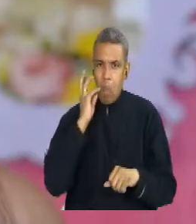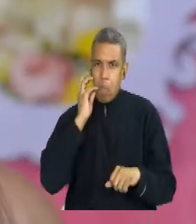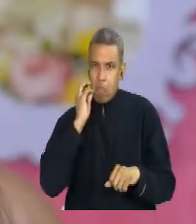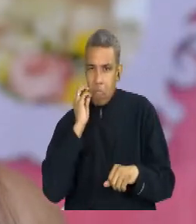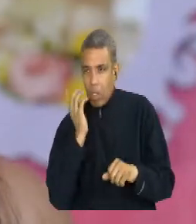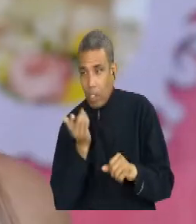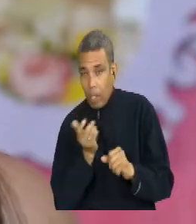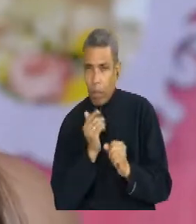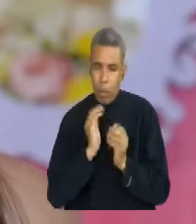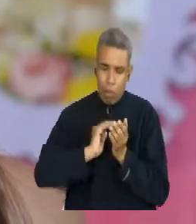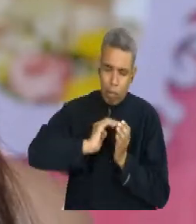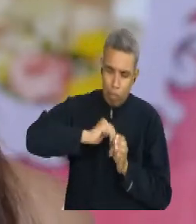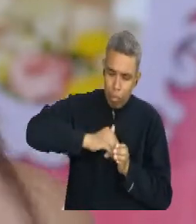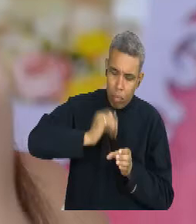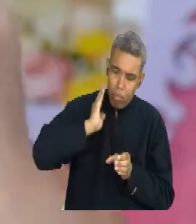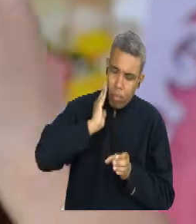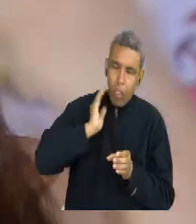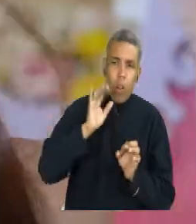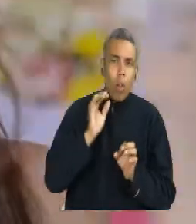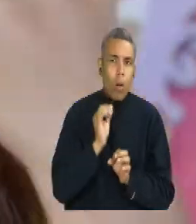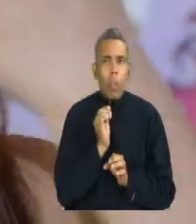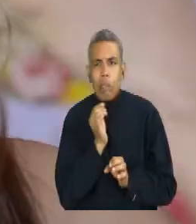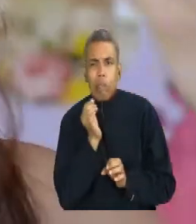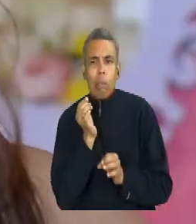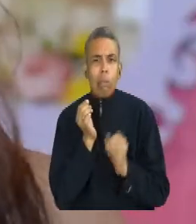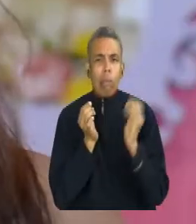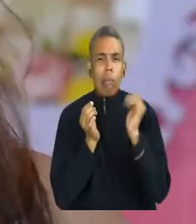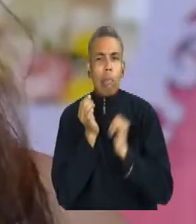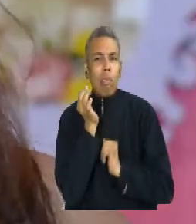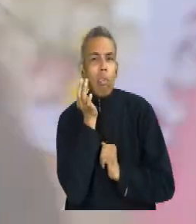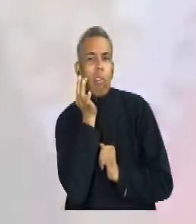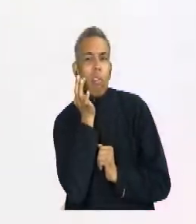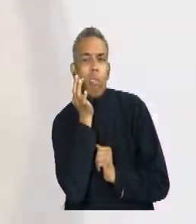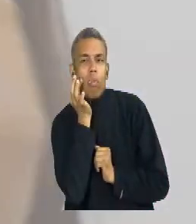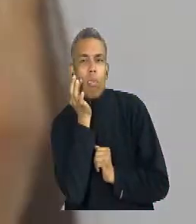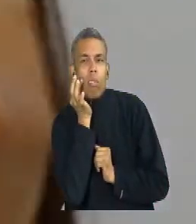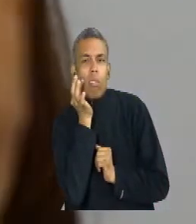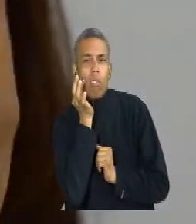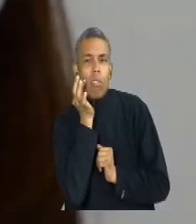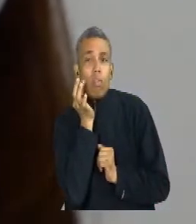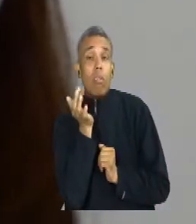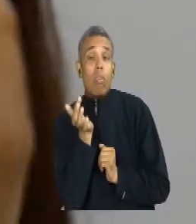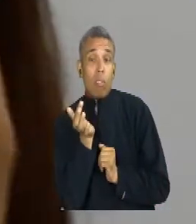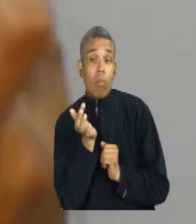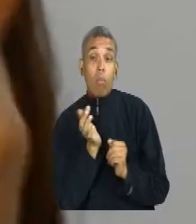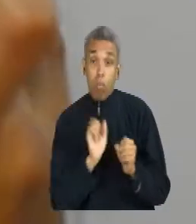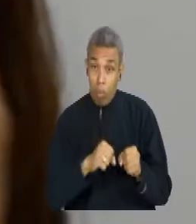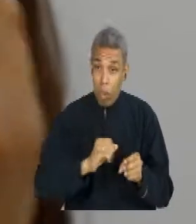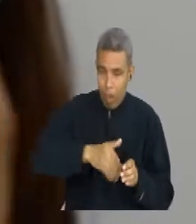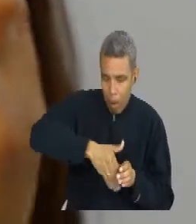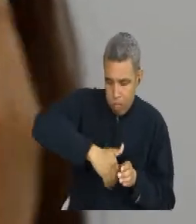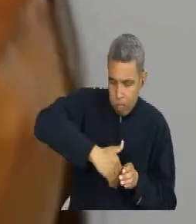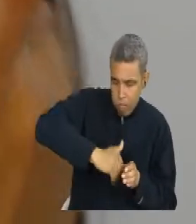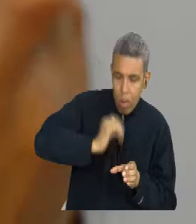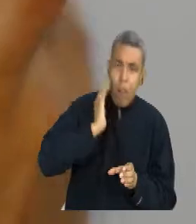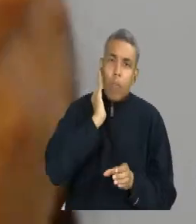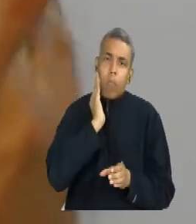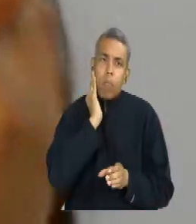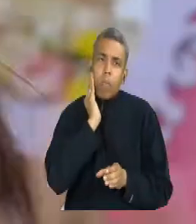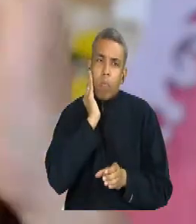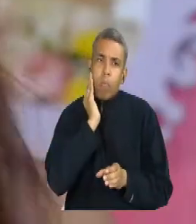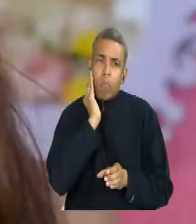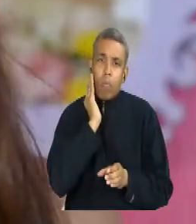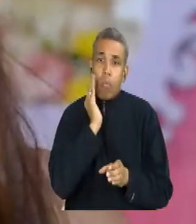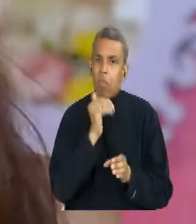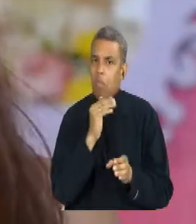ejemplo, cuando te sale un barrito y se te ve esa cosa grande, así inmunda la cara, puedes hacerte esa mascarilla y vas a notar un